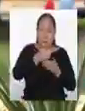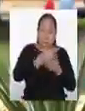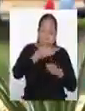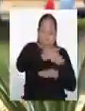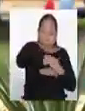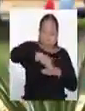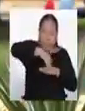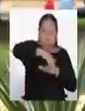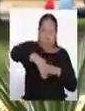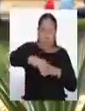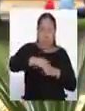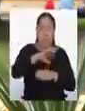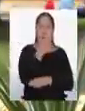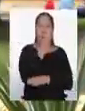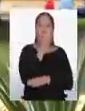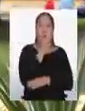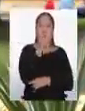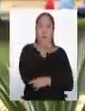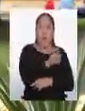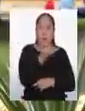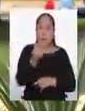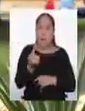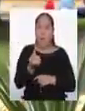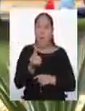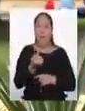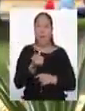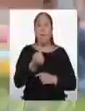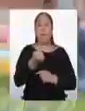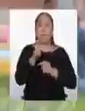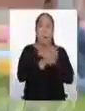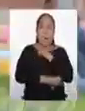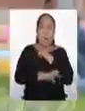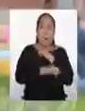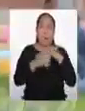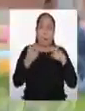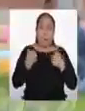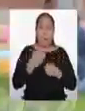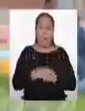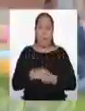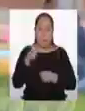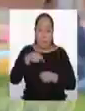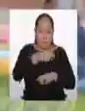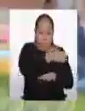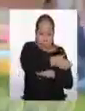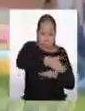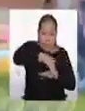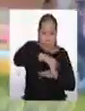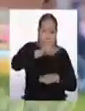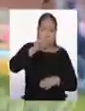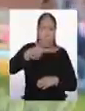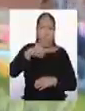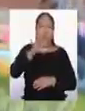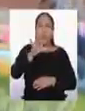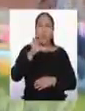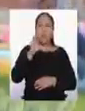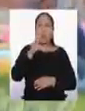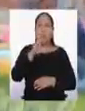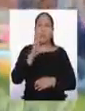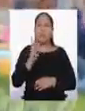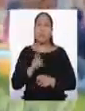de la Amazonía que cada país efectivamente tenía ocupada. Esta es la línea, la de